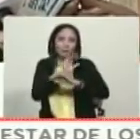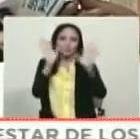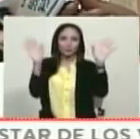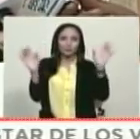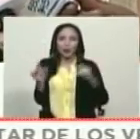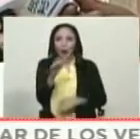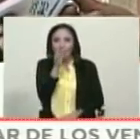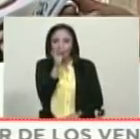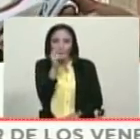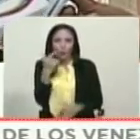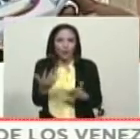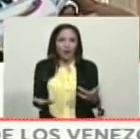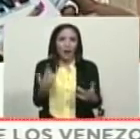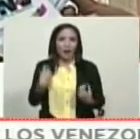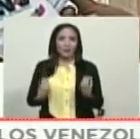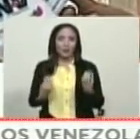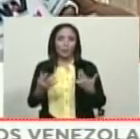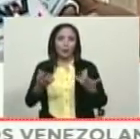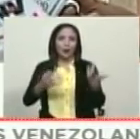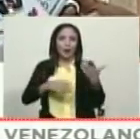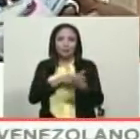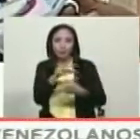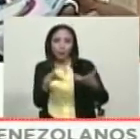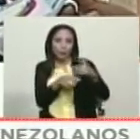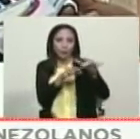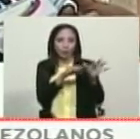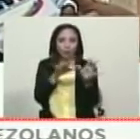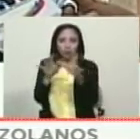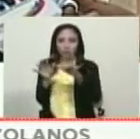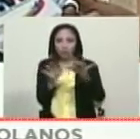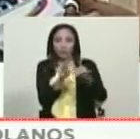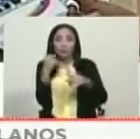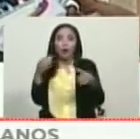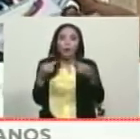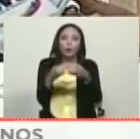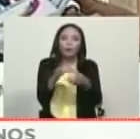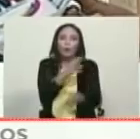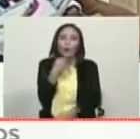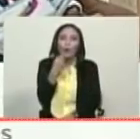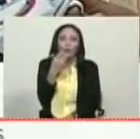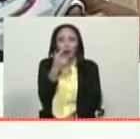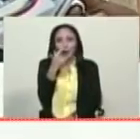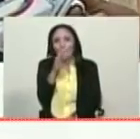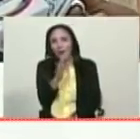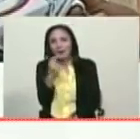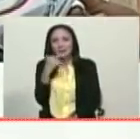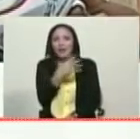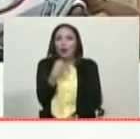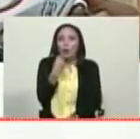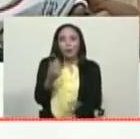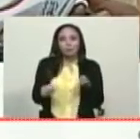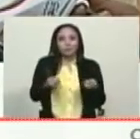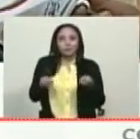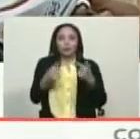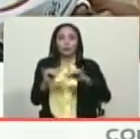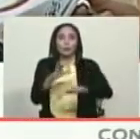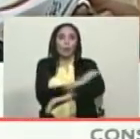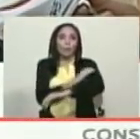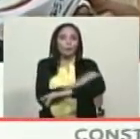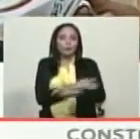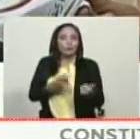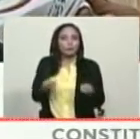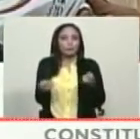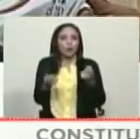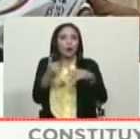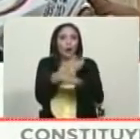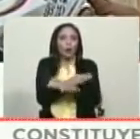de jugar a la desestabilización pareciera un grupo de muchachitos que han tomado el control de la oposición y ahora quieren jugar a